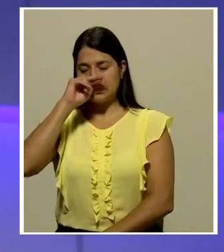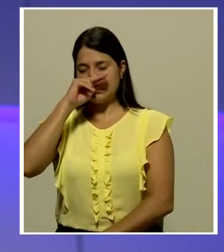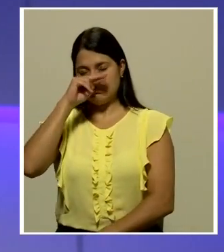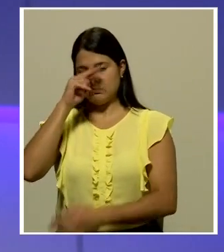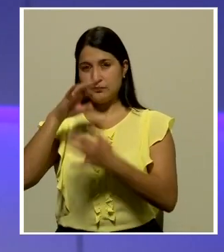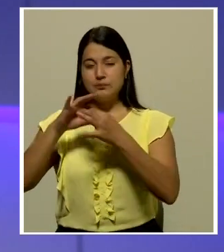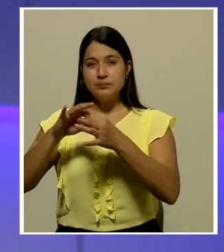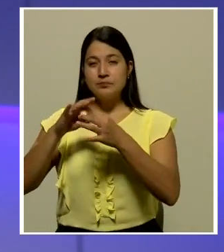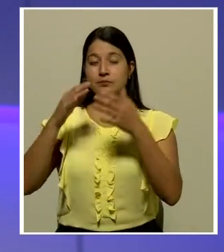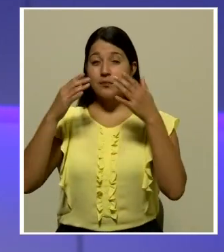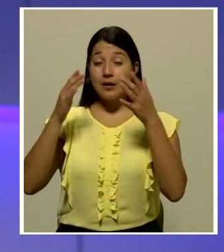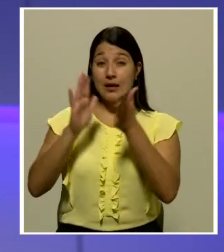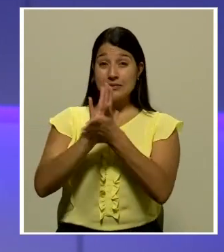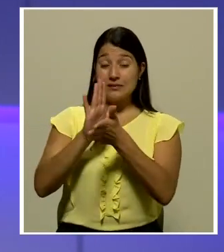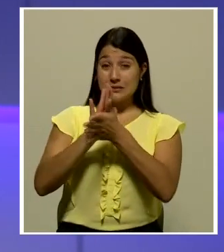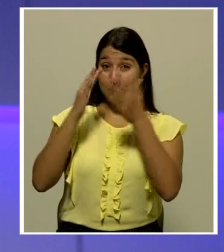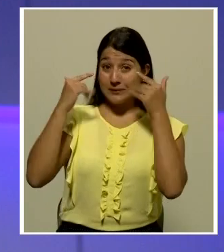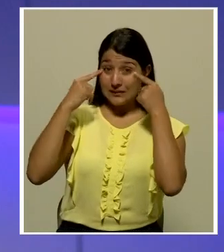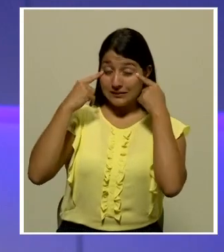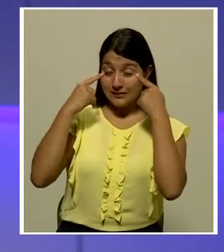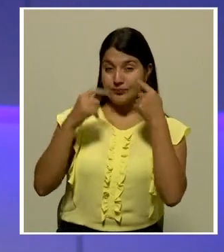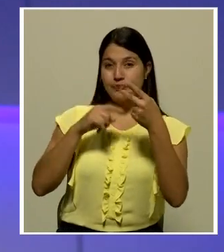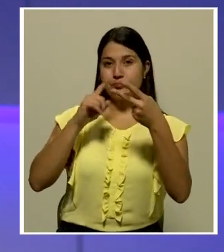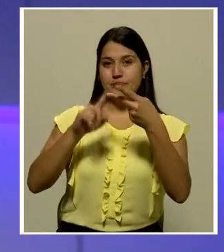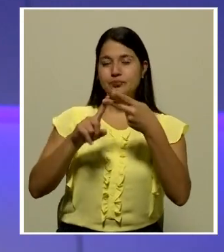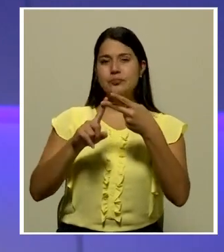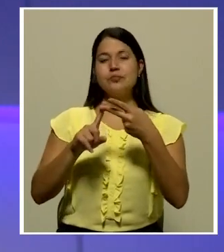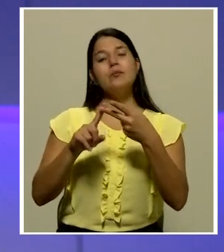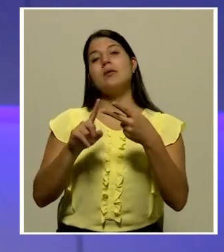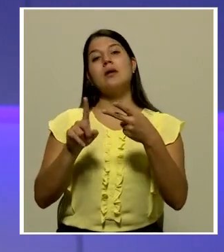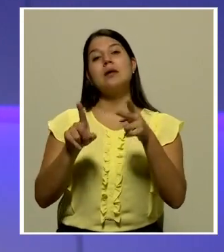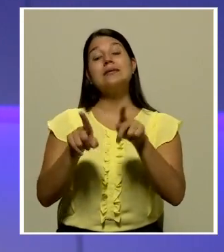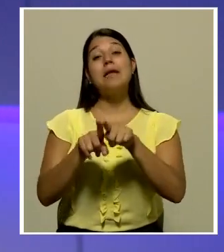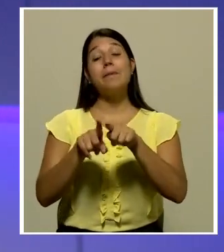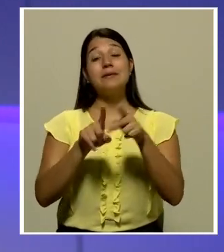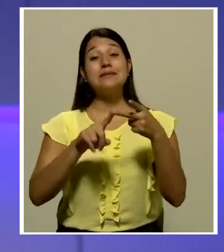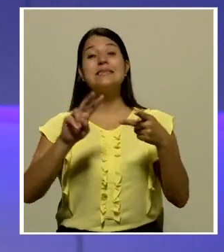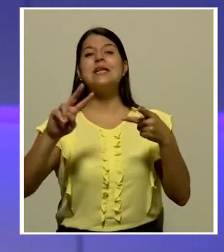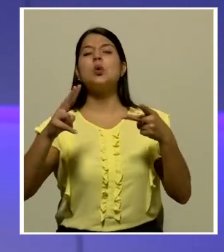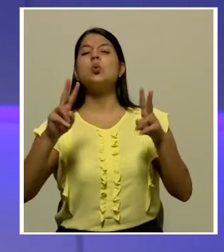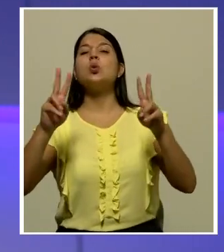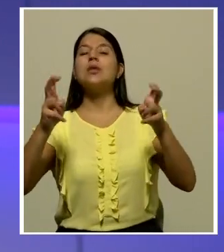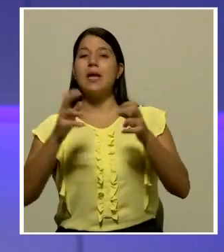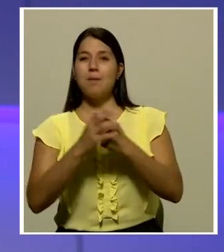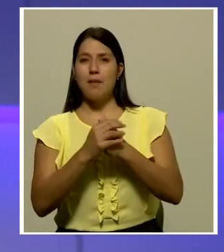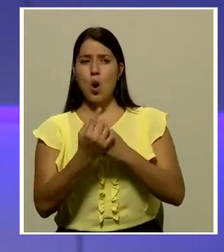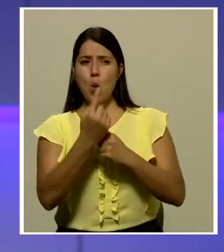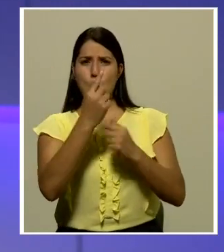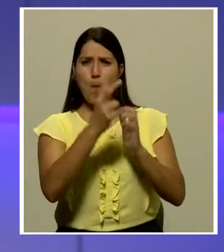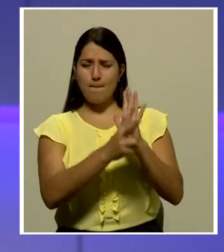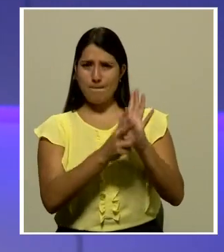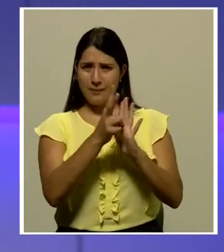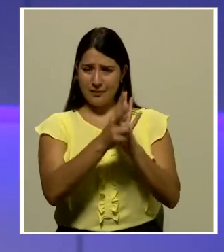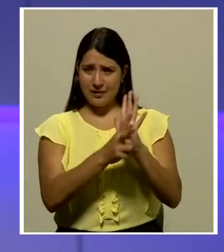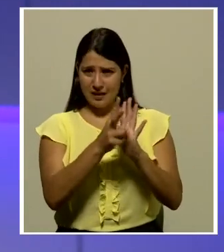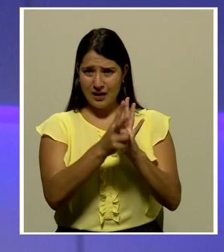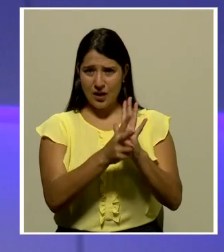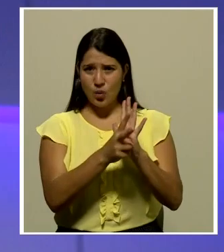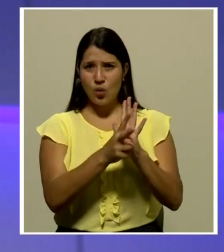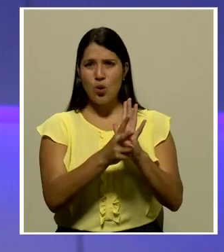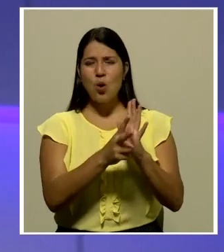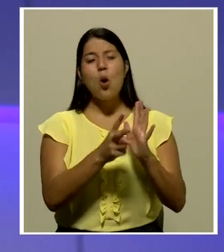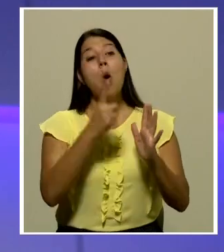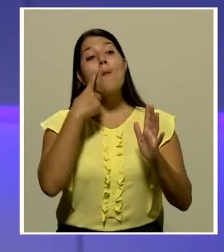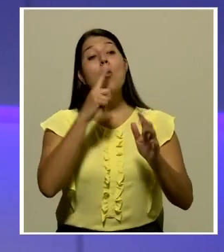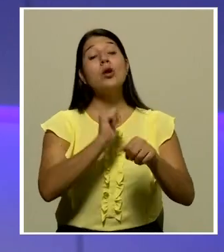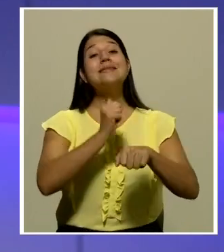Congreso. El segundo tema son las críticas que provocó el video de una audiencia por el caso UPAD,